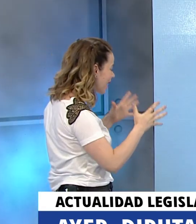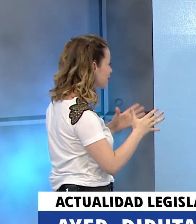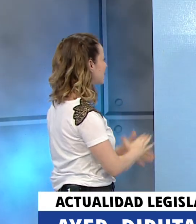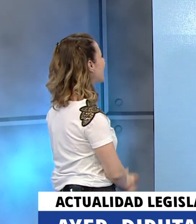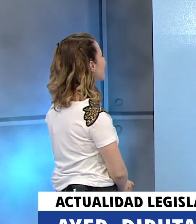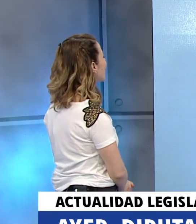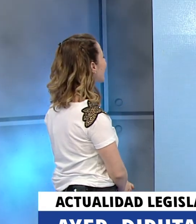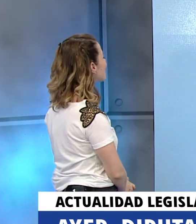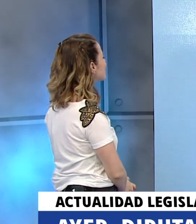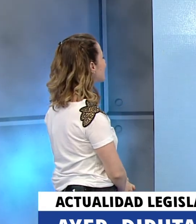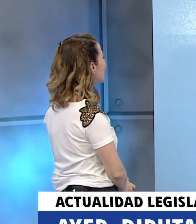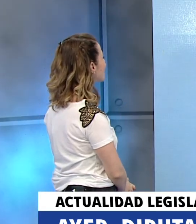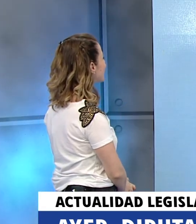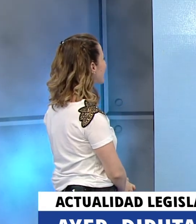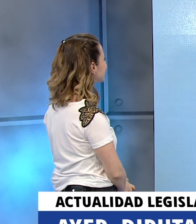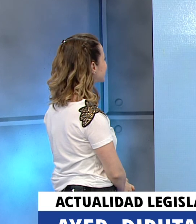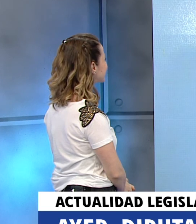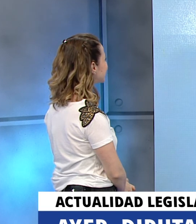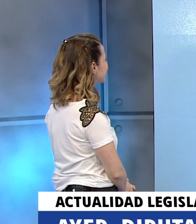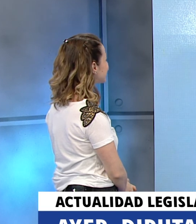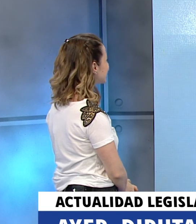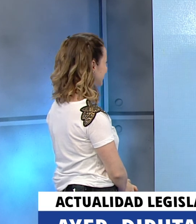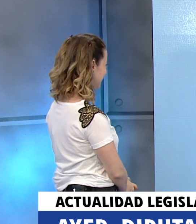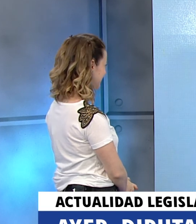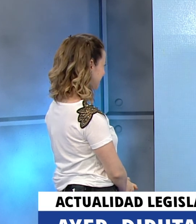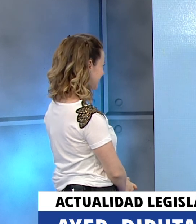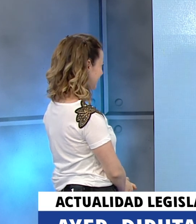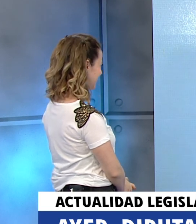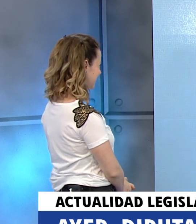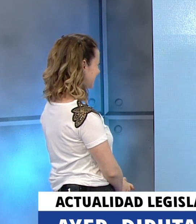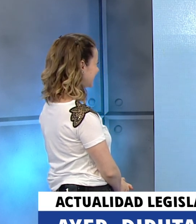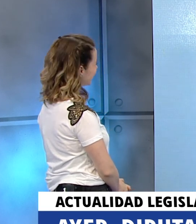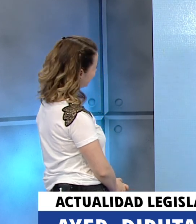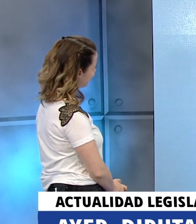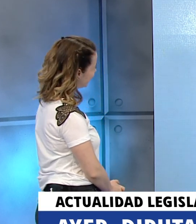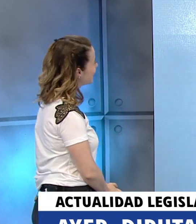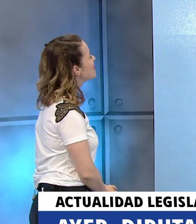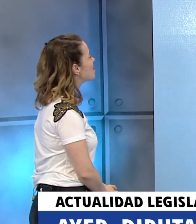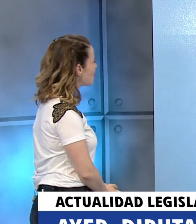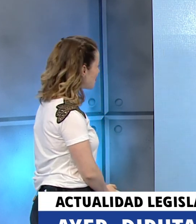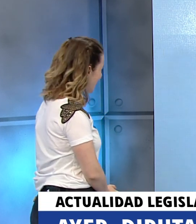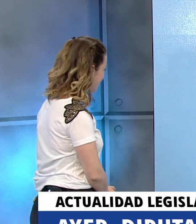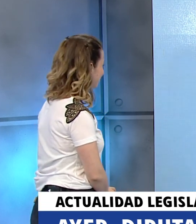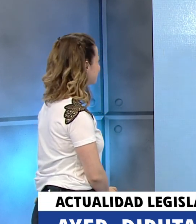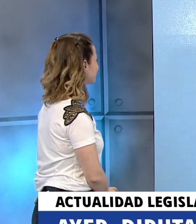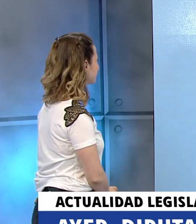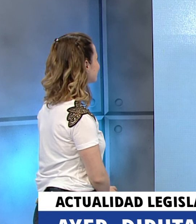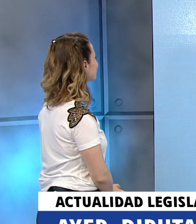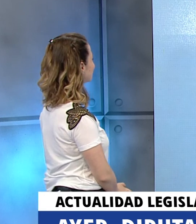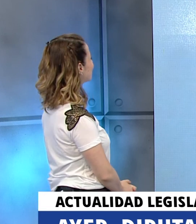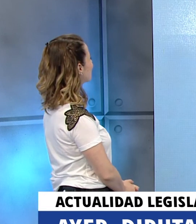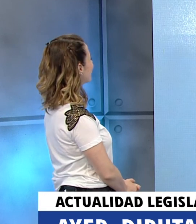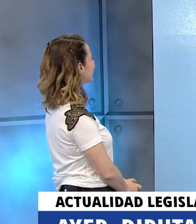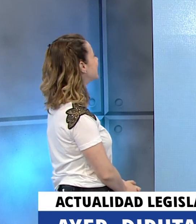para ampliar nuestra mirada. Hola Caro, buen mediodía, ¿cómo te va? Hola Maga, ¿cómo estás? Muy bien. Bueno, por